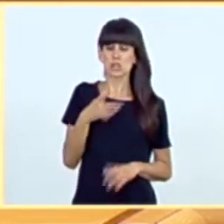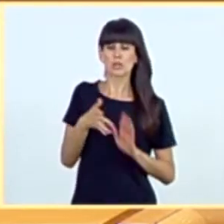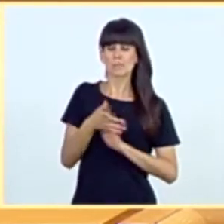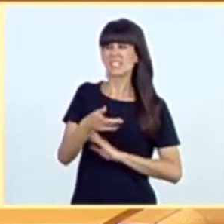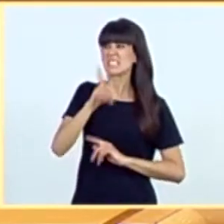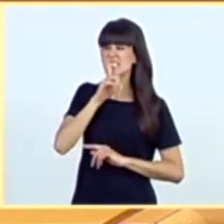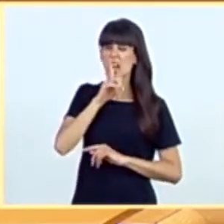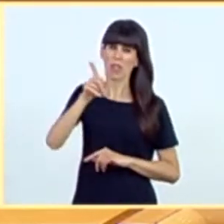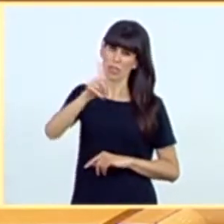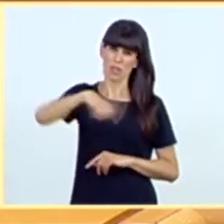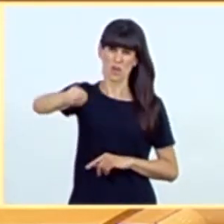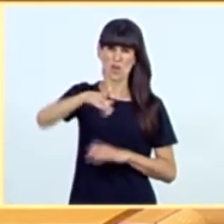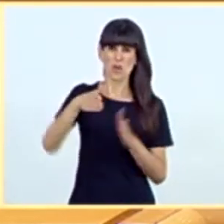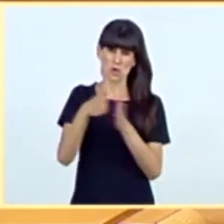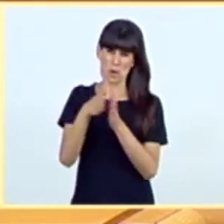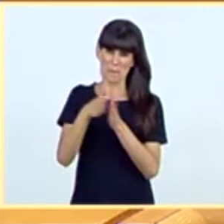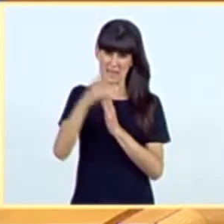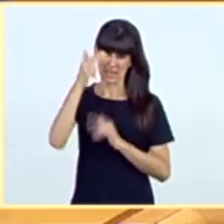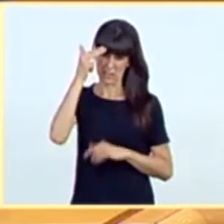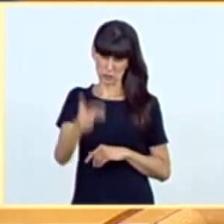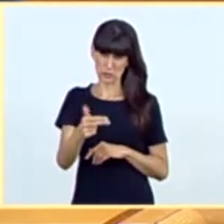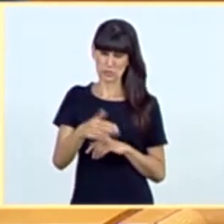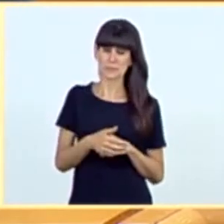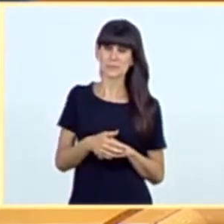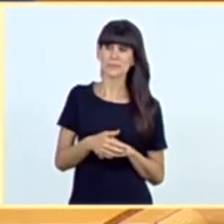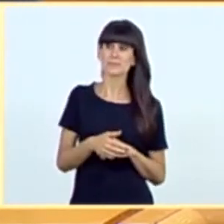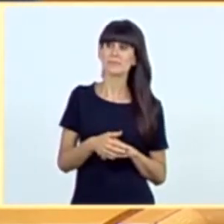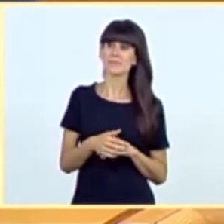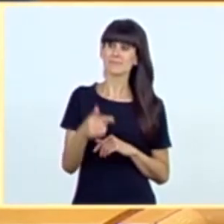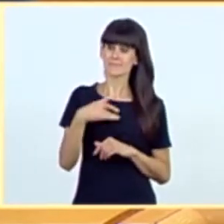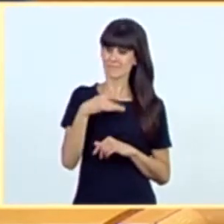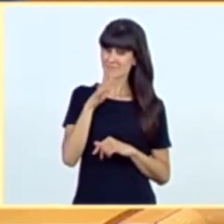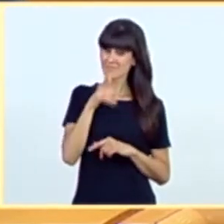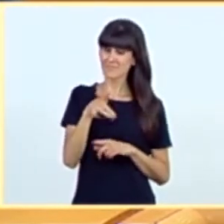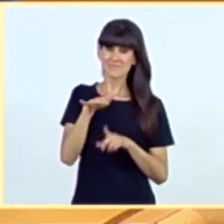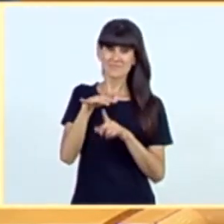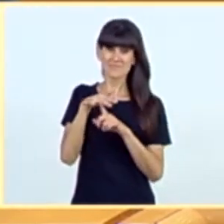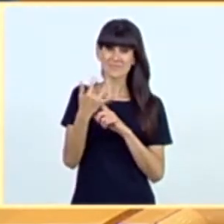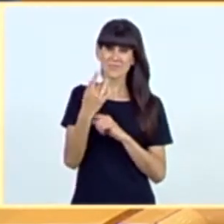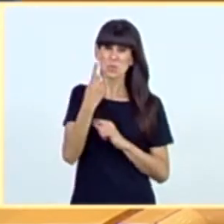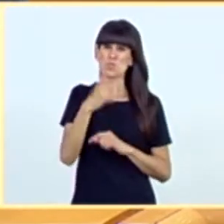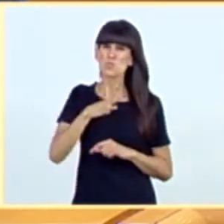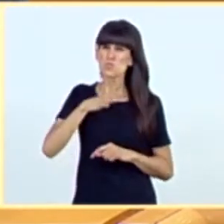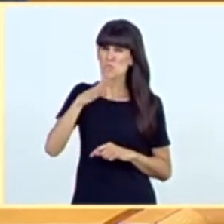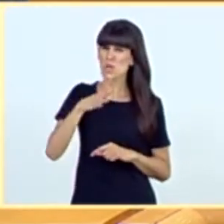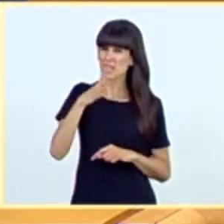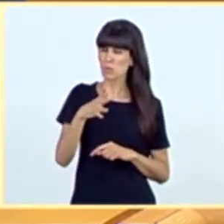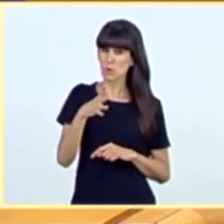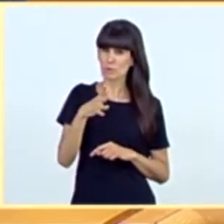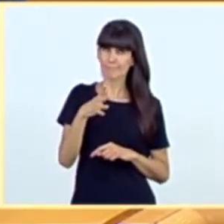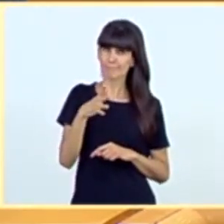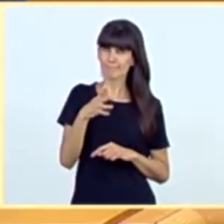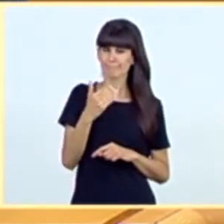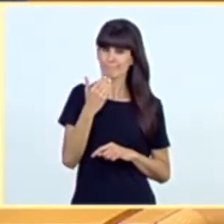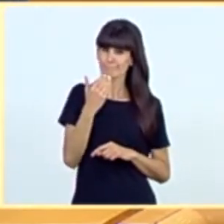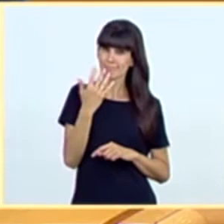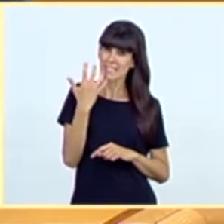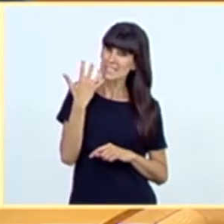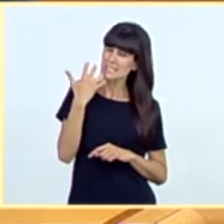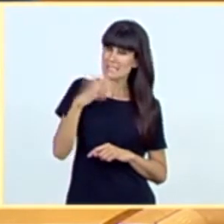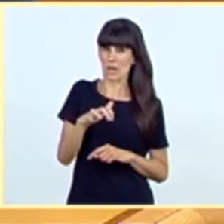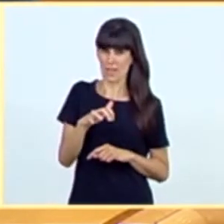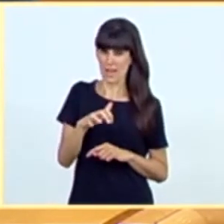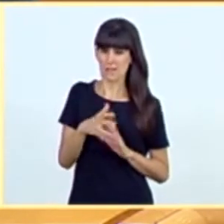sus compañeros. Y creo que en este caso, por una razón extraordinaria. No